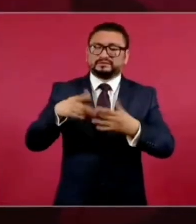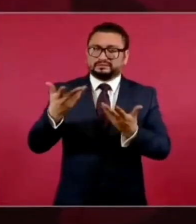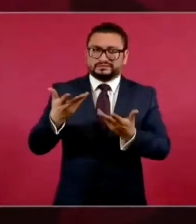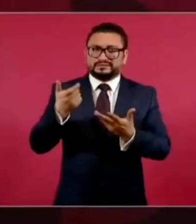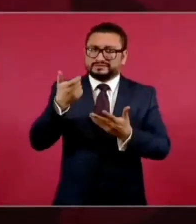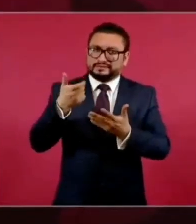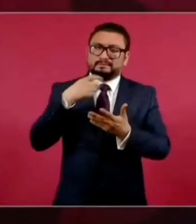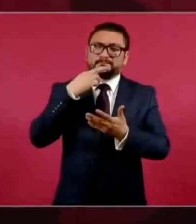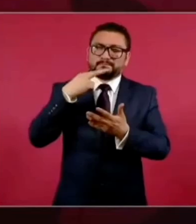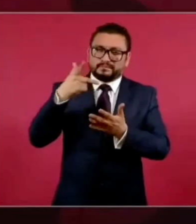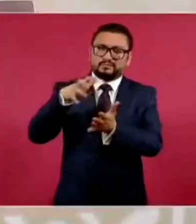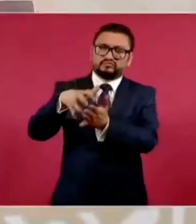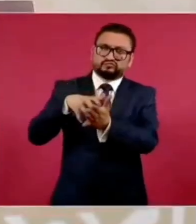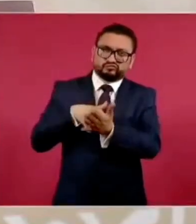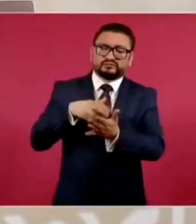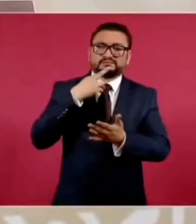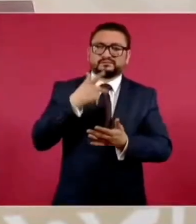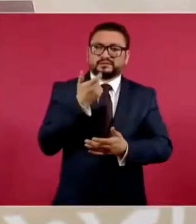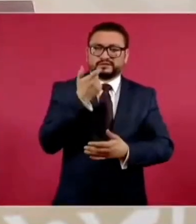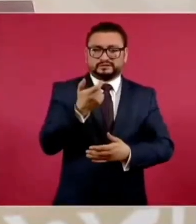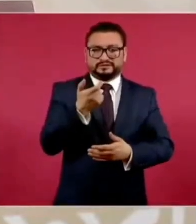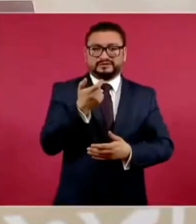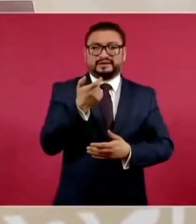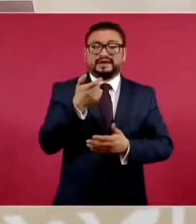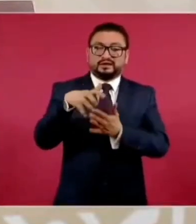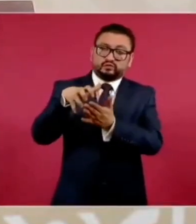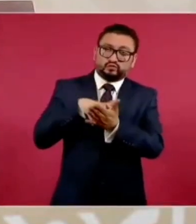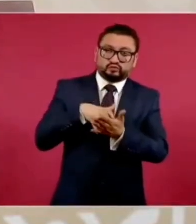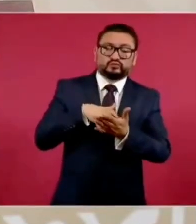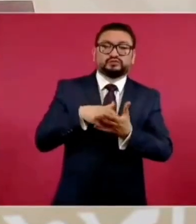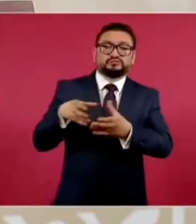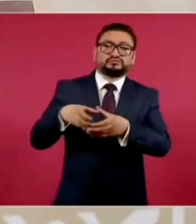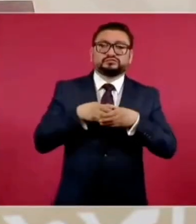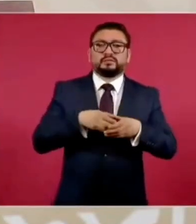y ese dinero pues es para